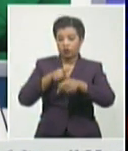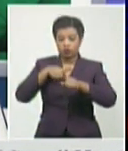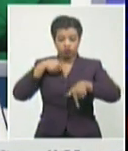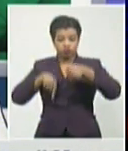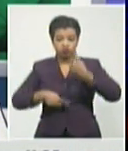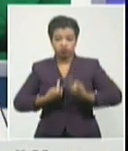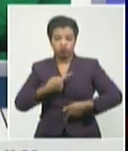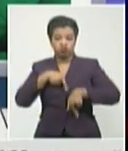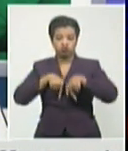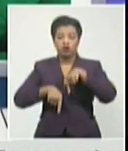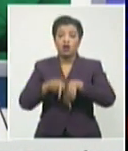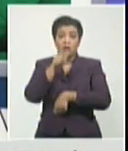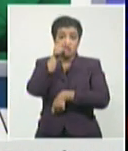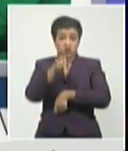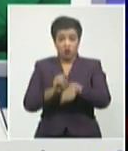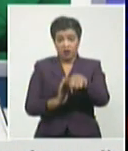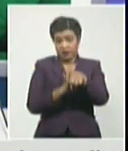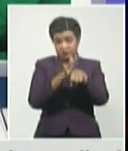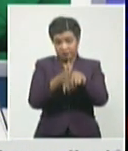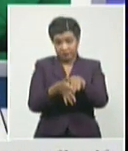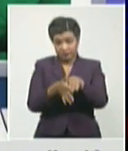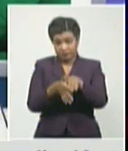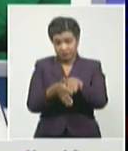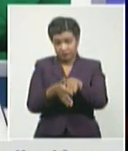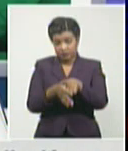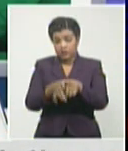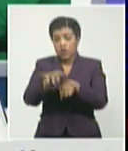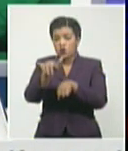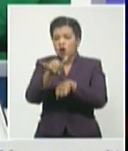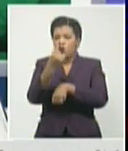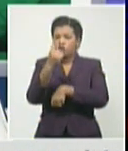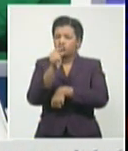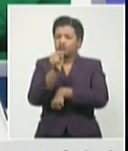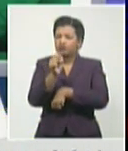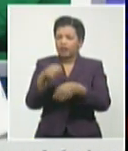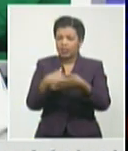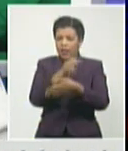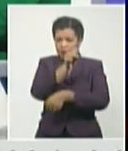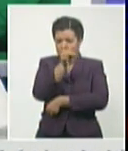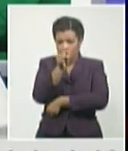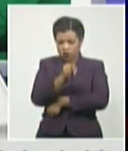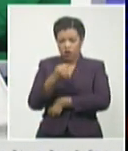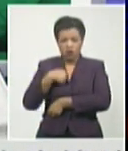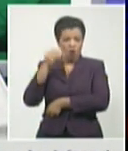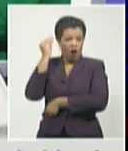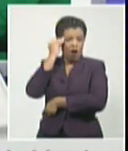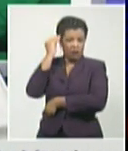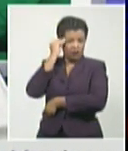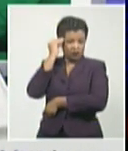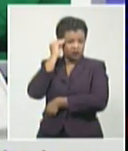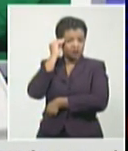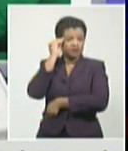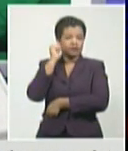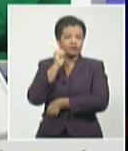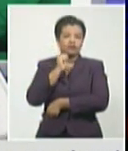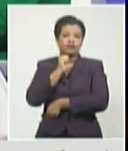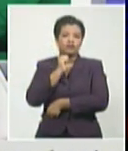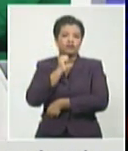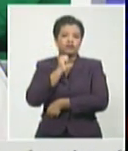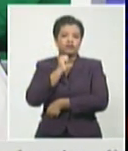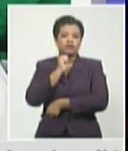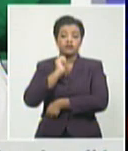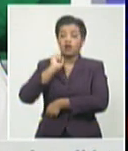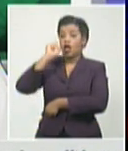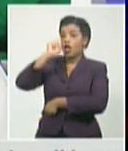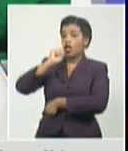incluso que hace un día voy a preguntar lo aprendido también coloreado la muestra que a veces se